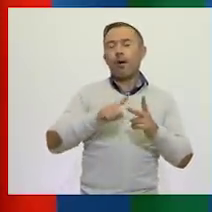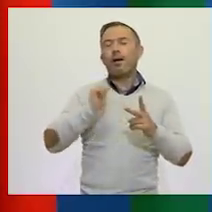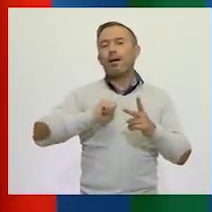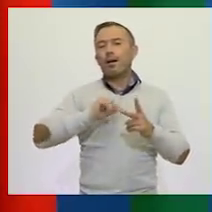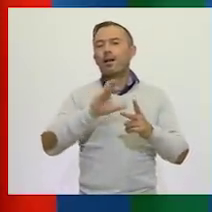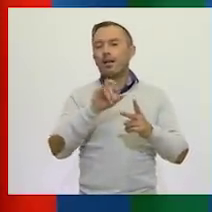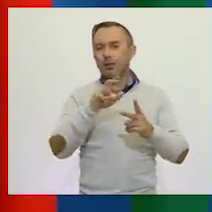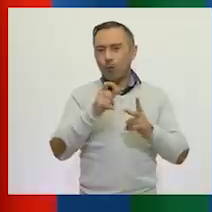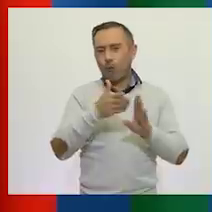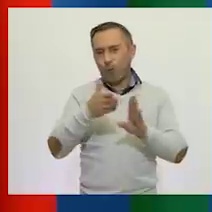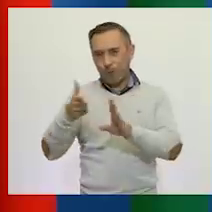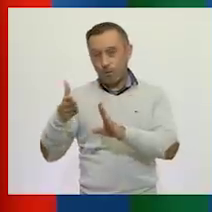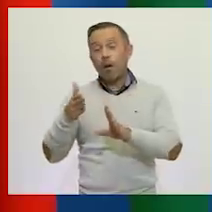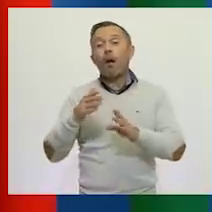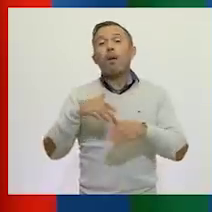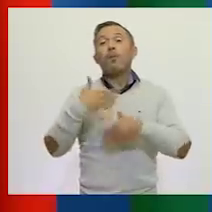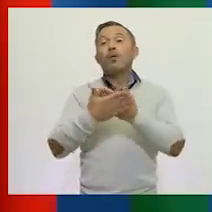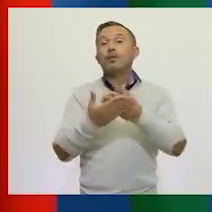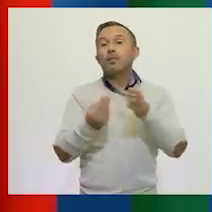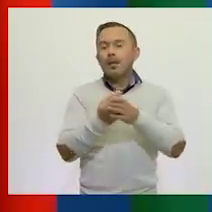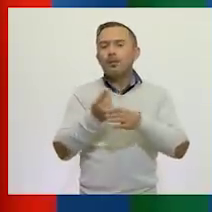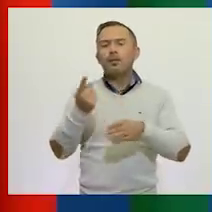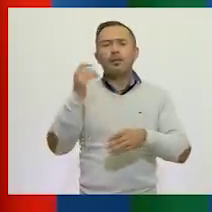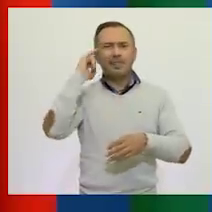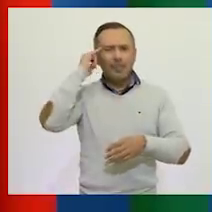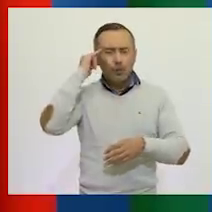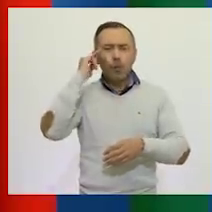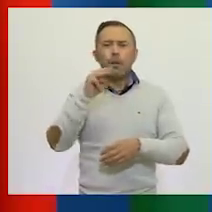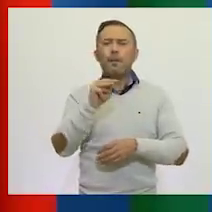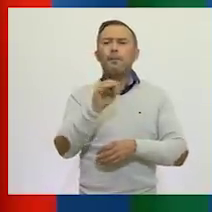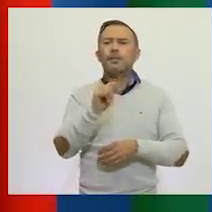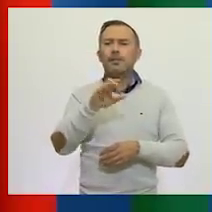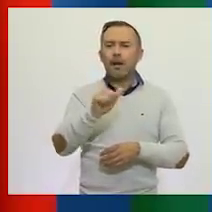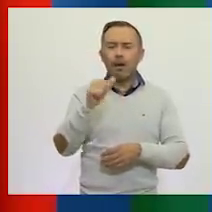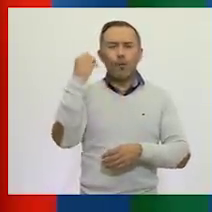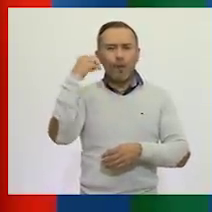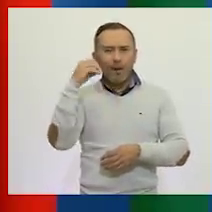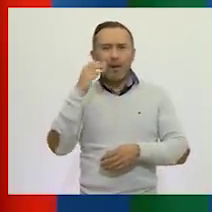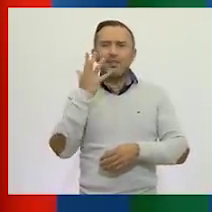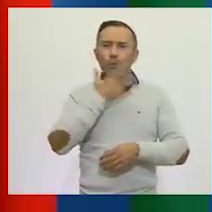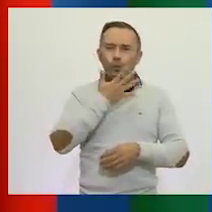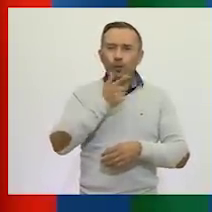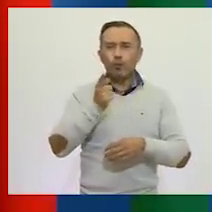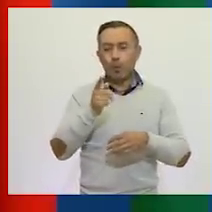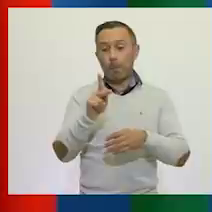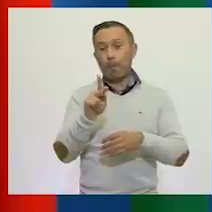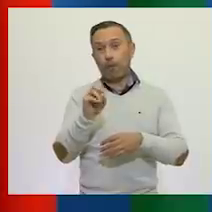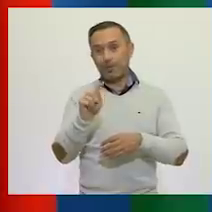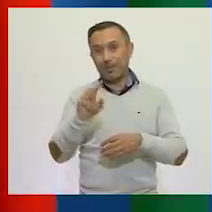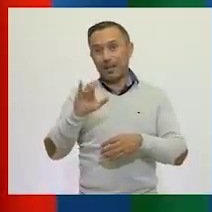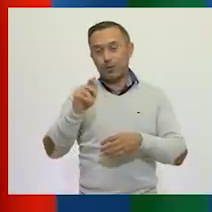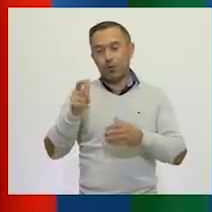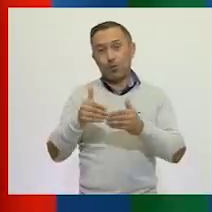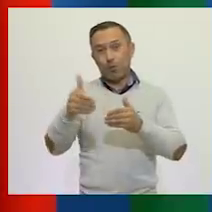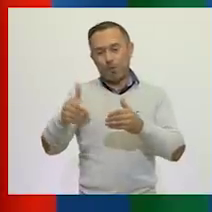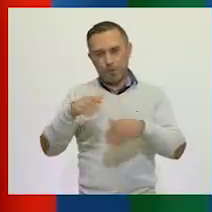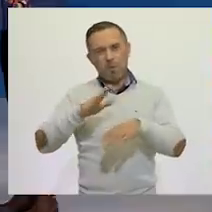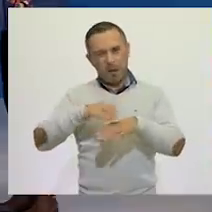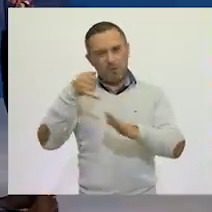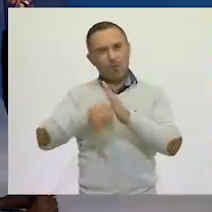los zapotecas, mixtecas y aquellas culturas que se desarrollaron en el posclásico. El día de hoy, por mi parte, sería